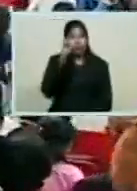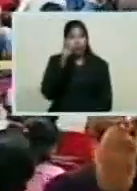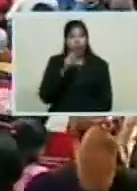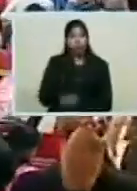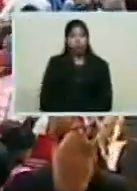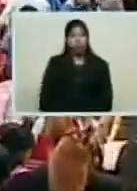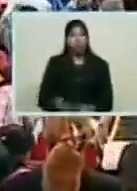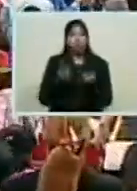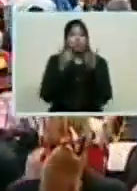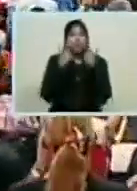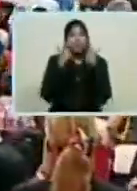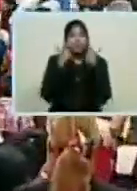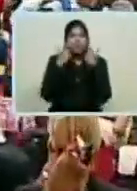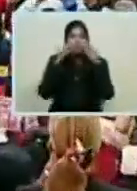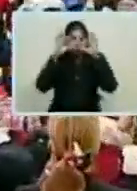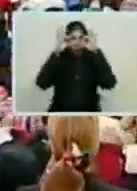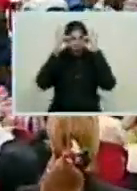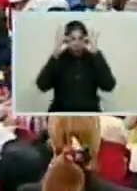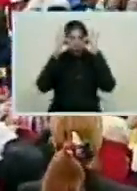oído.